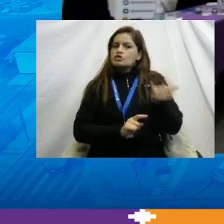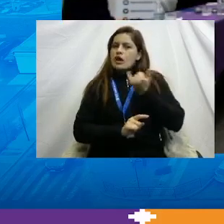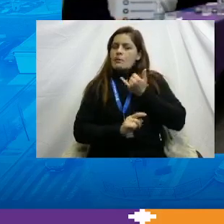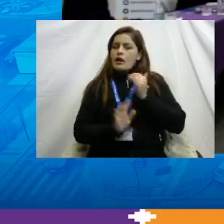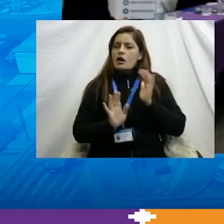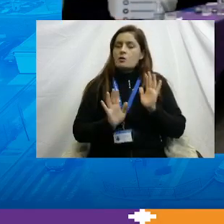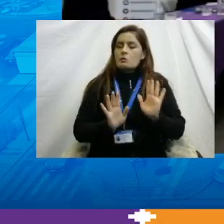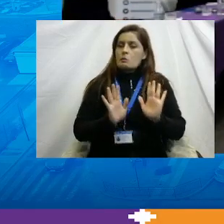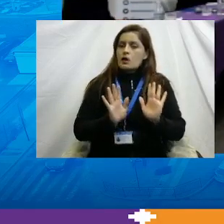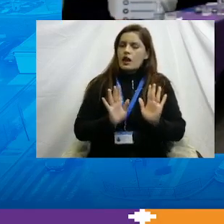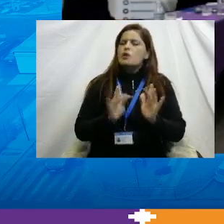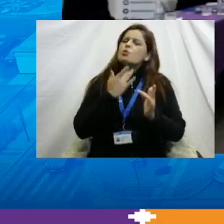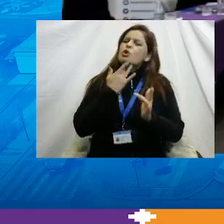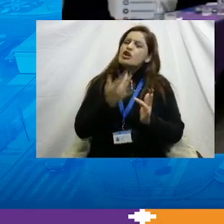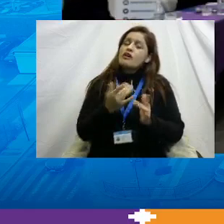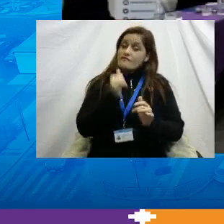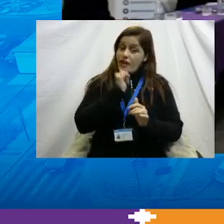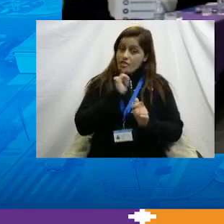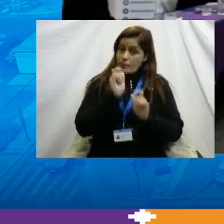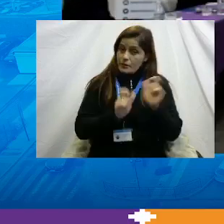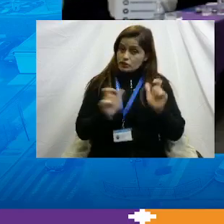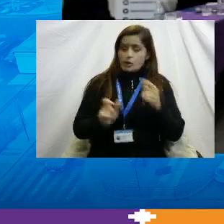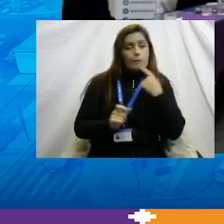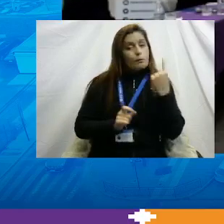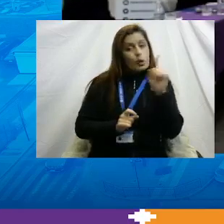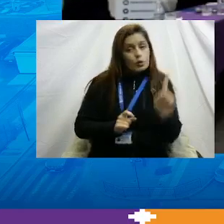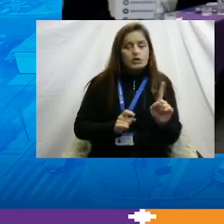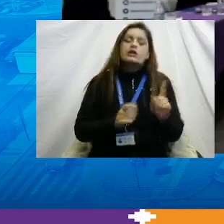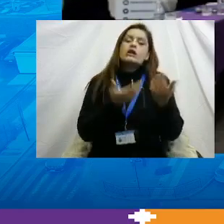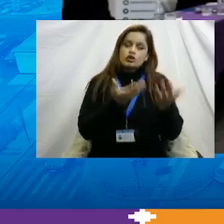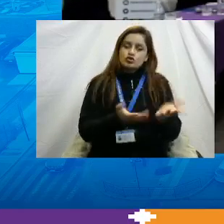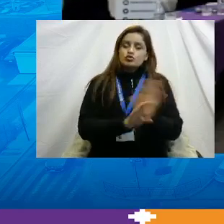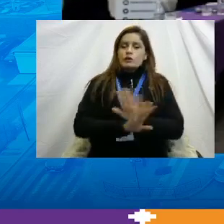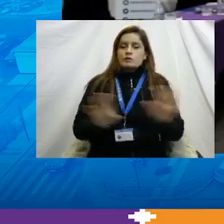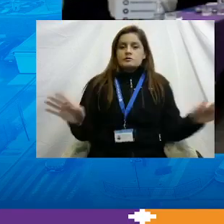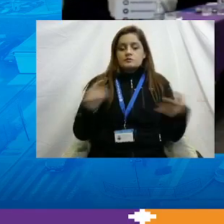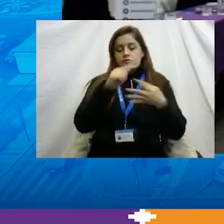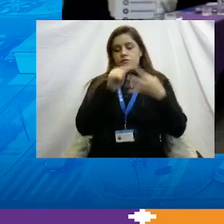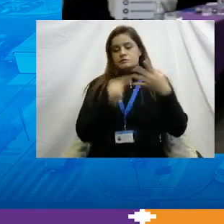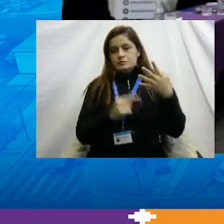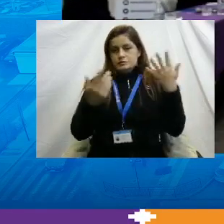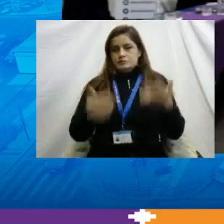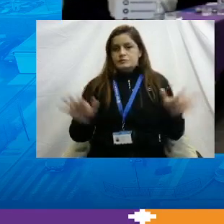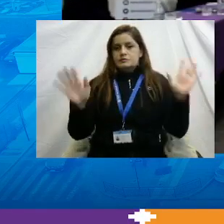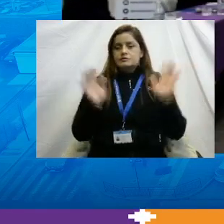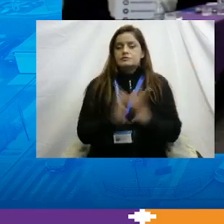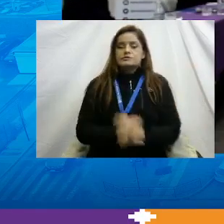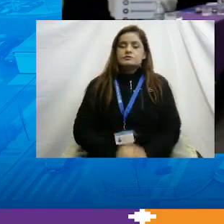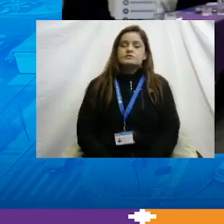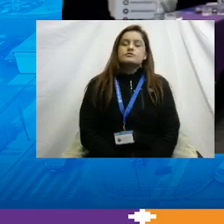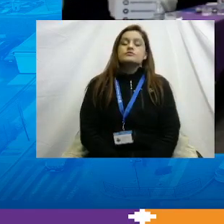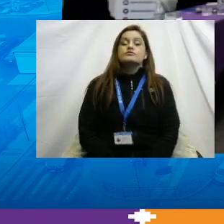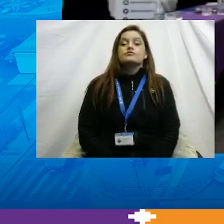gente que llamar, pero eso que quisiera saber. Muchas gracias, alcaldesa.